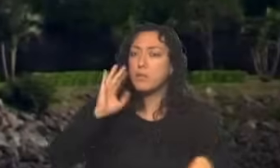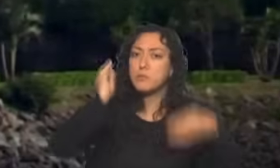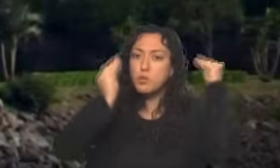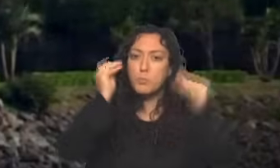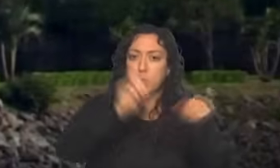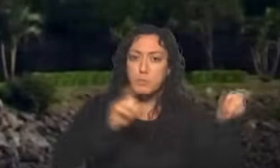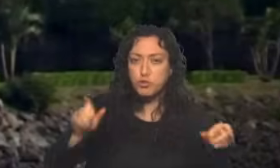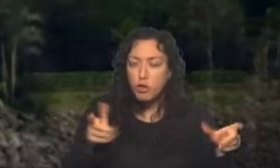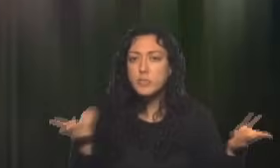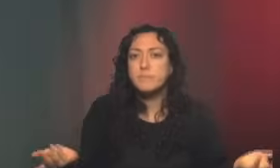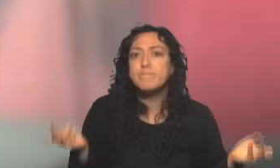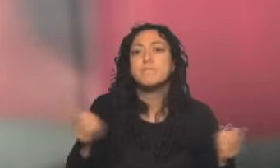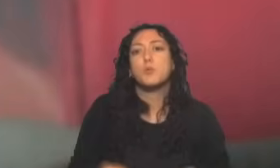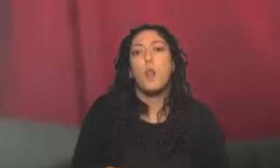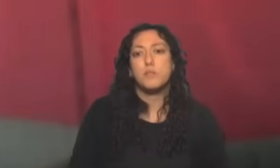los panameños.